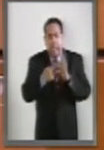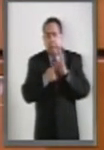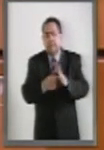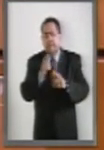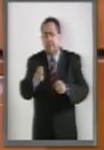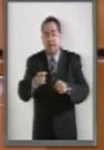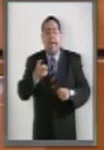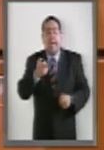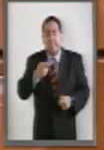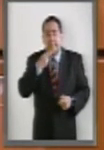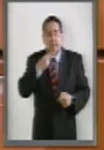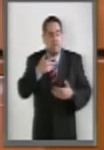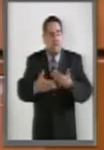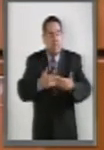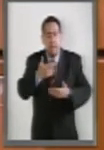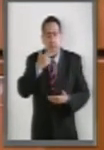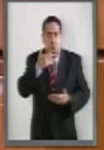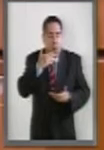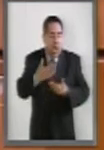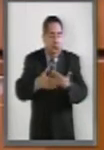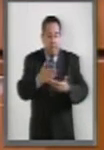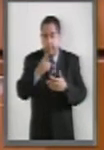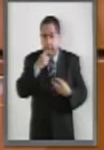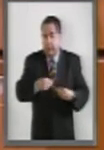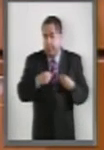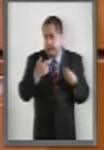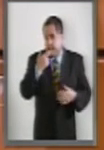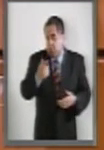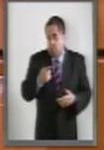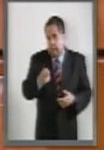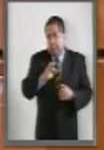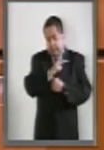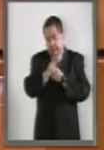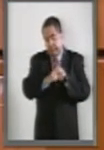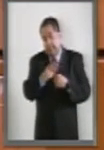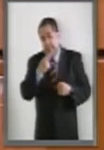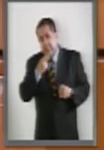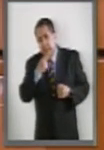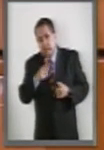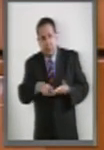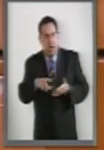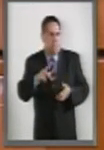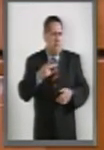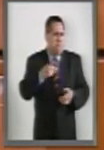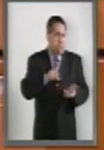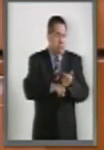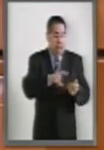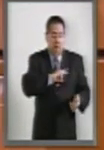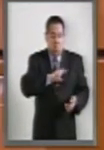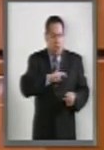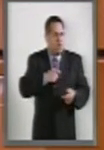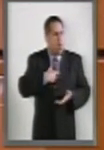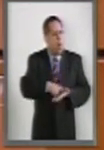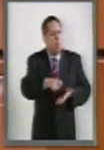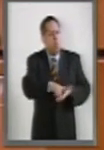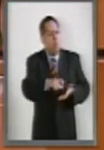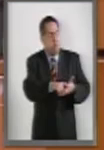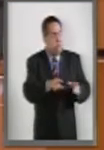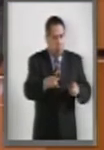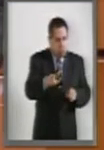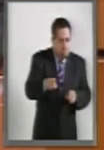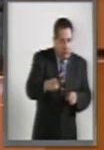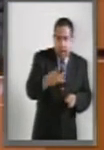el mejoramiento de sus condiciones de vida, y en el país el consumo privado creció